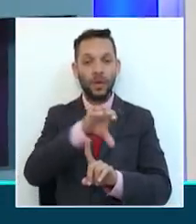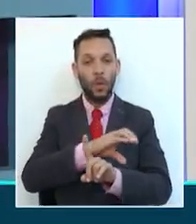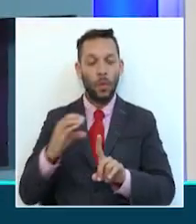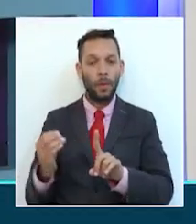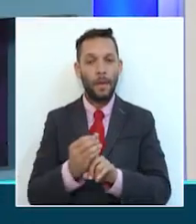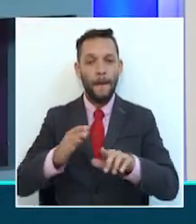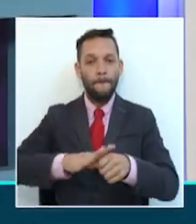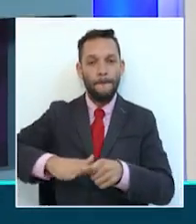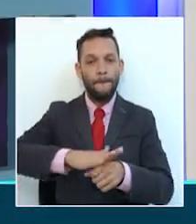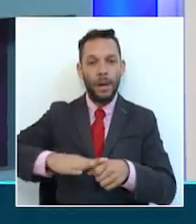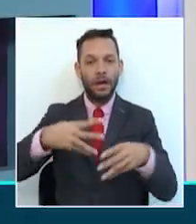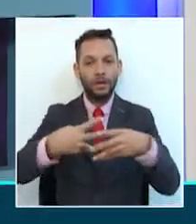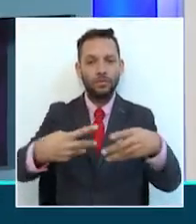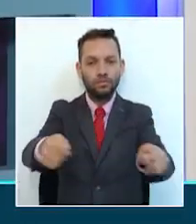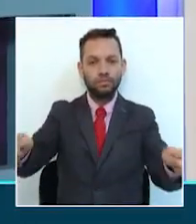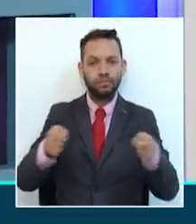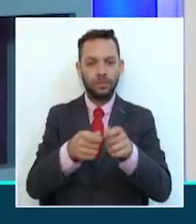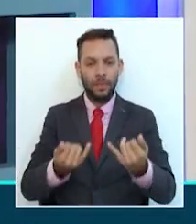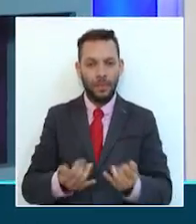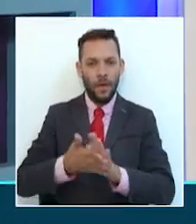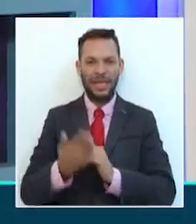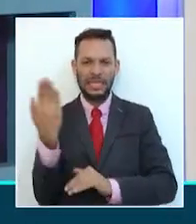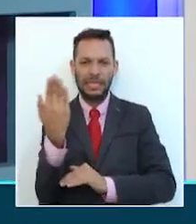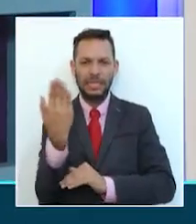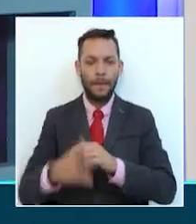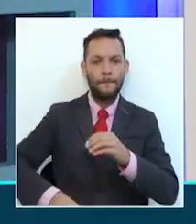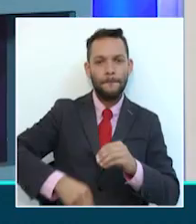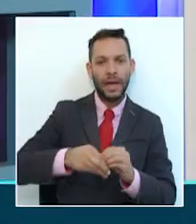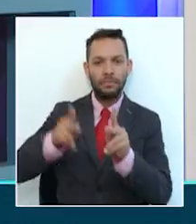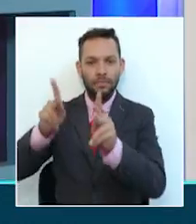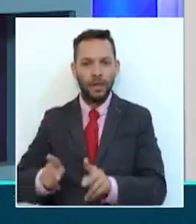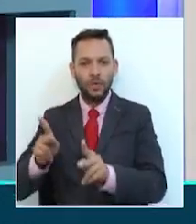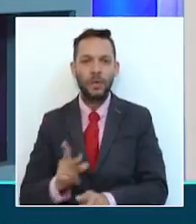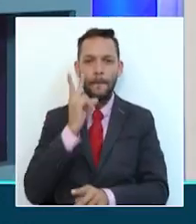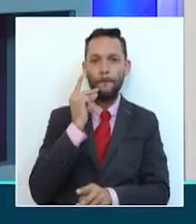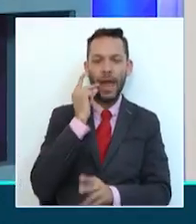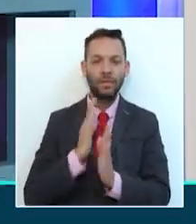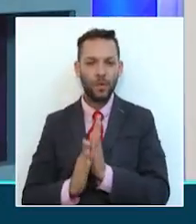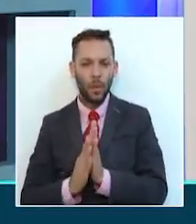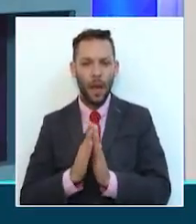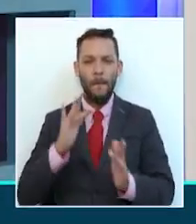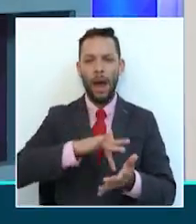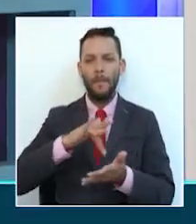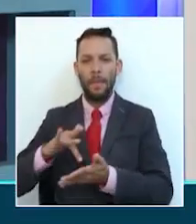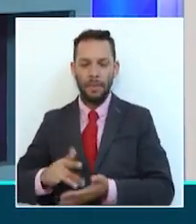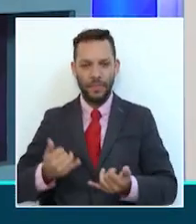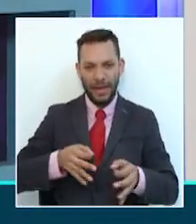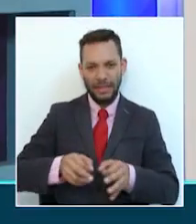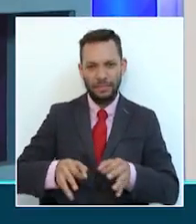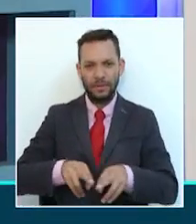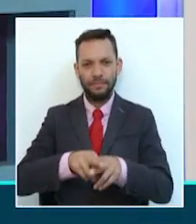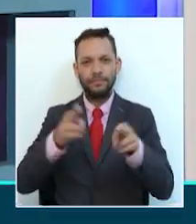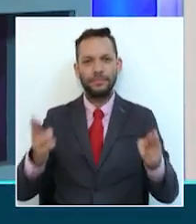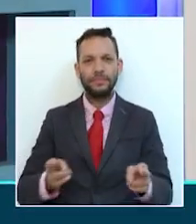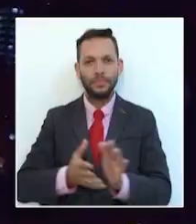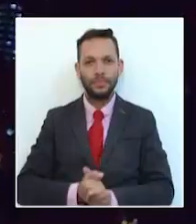cortometraje que se grabó en la capital risaraldense. Además, los jugadores del Deportivo Pereira hicieron parte de la serie. Espero todos los detalles al final de la